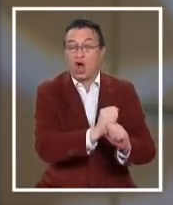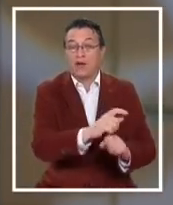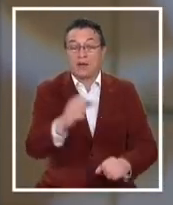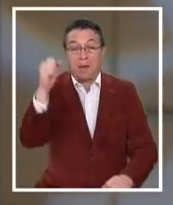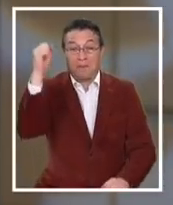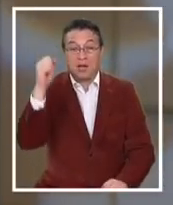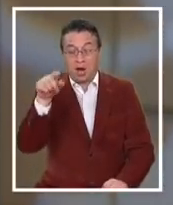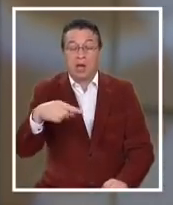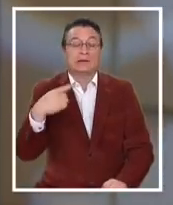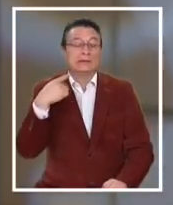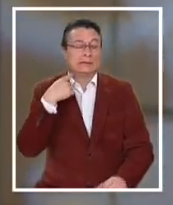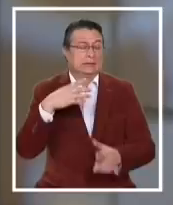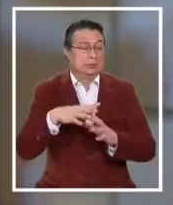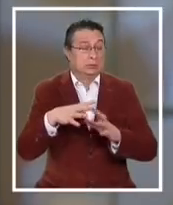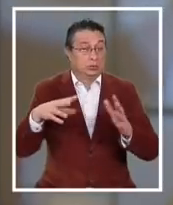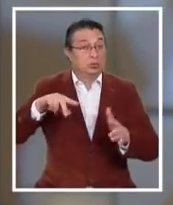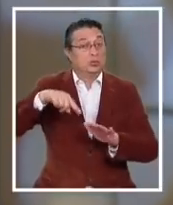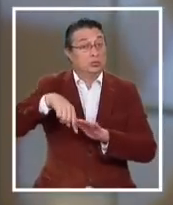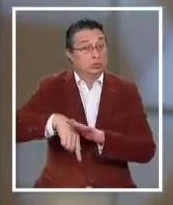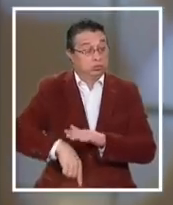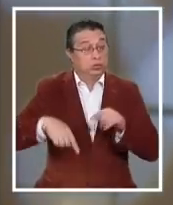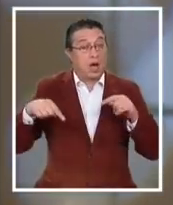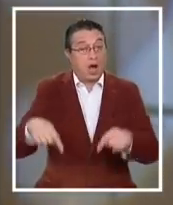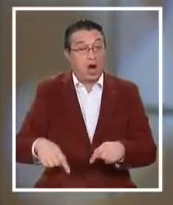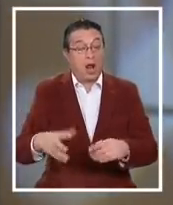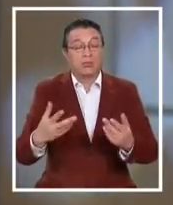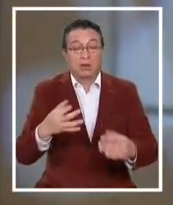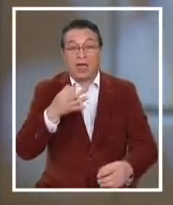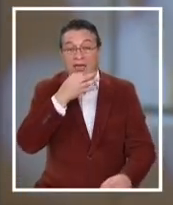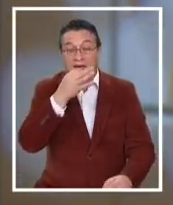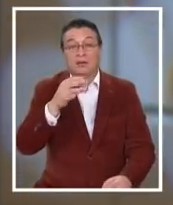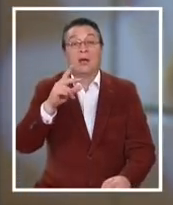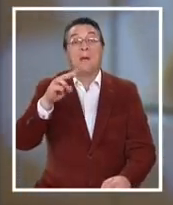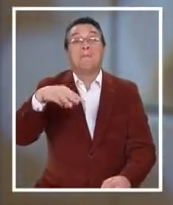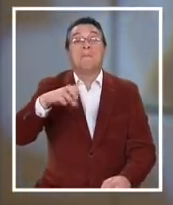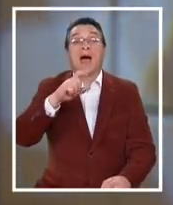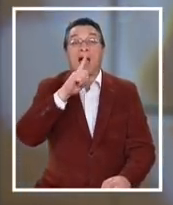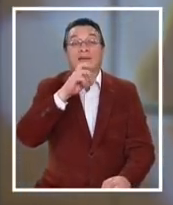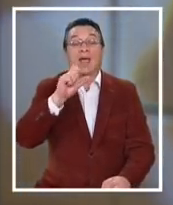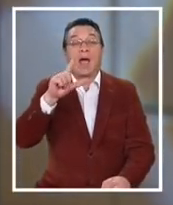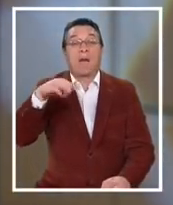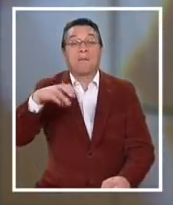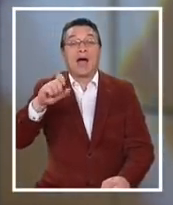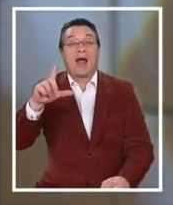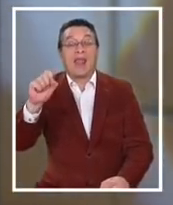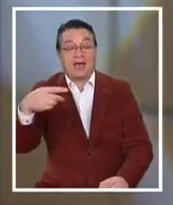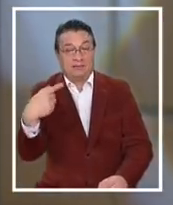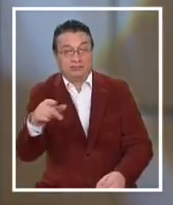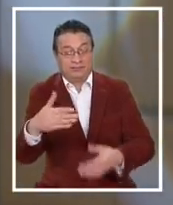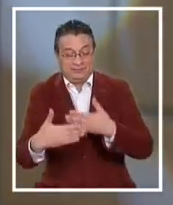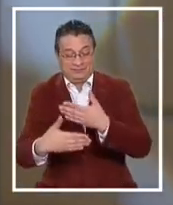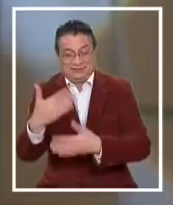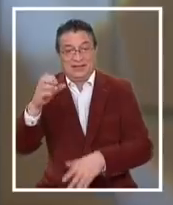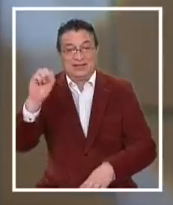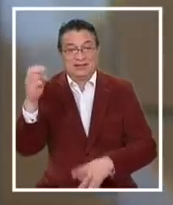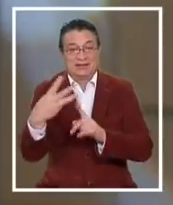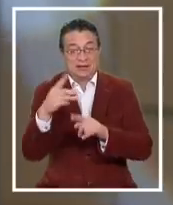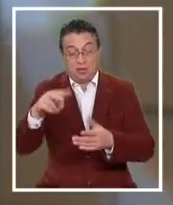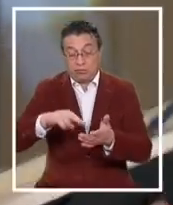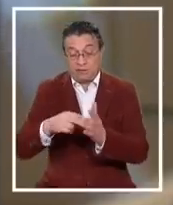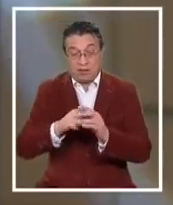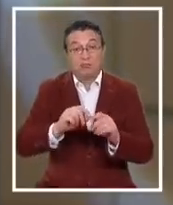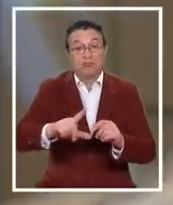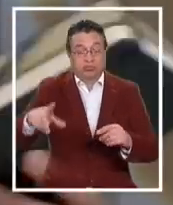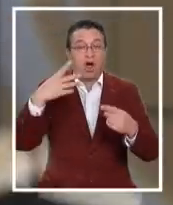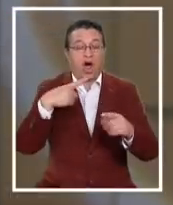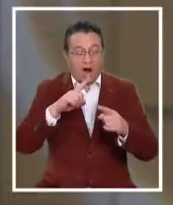tremenda crisis que estamos viviendo. Porque además, lo decía Daniel Matamala, por ejemplo, hoy día en su columna en La Tercera, esta no es una crisis que haya aparecido de la nada. Las